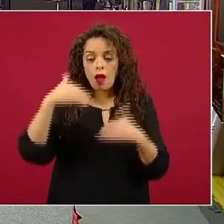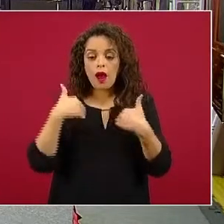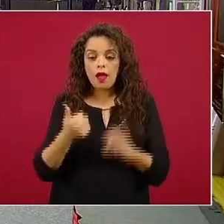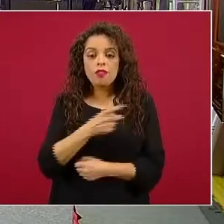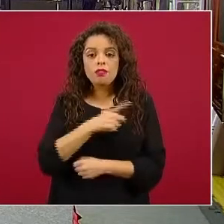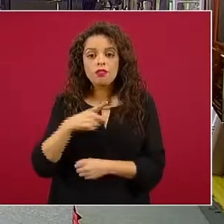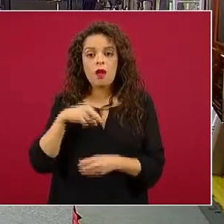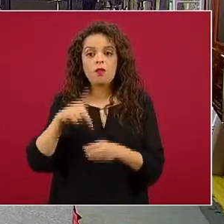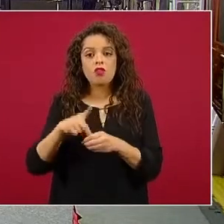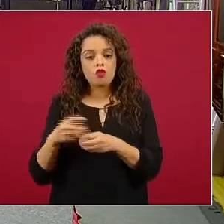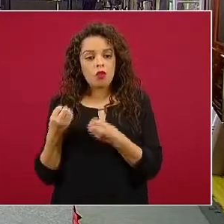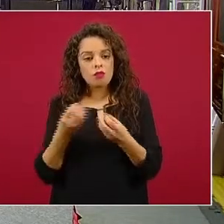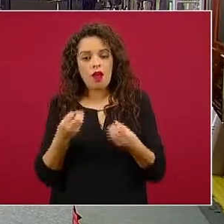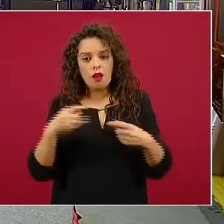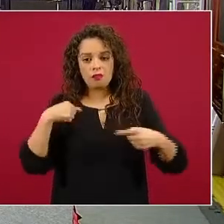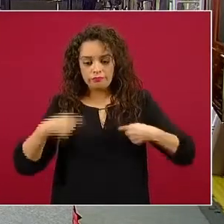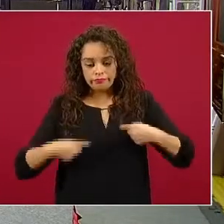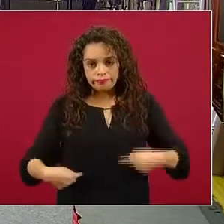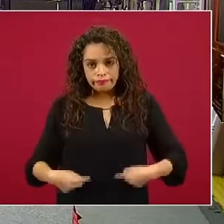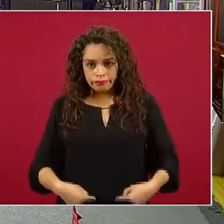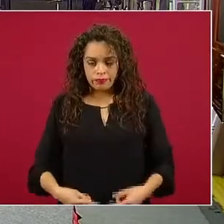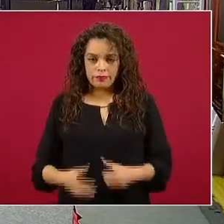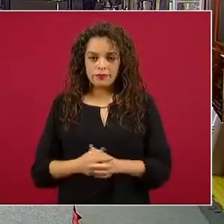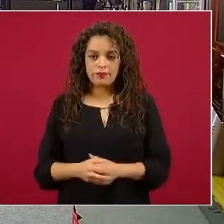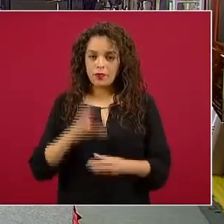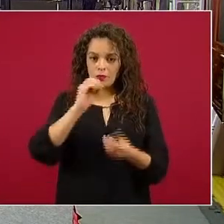Gracias. ¿Y su segunda pregunta era?